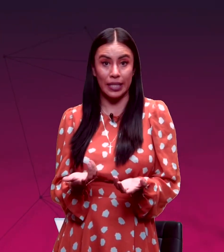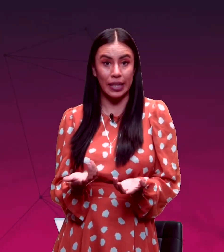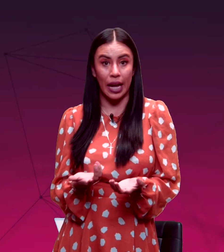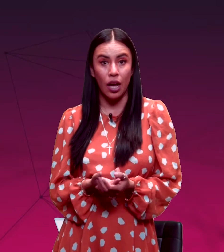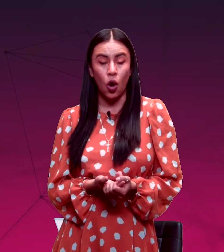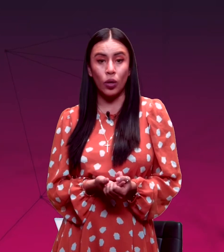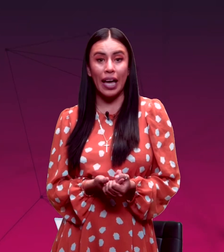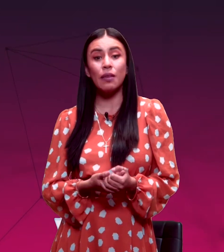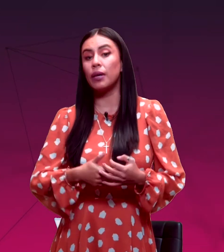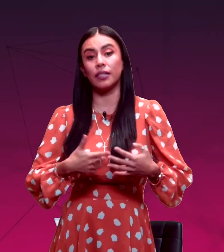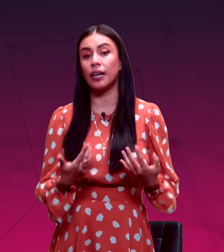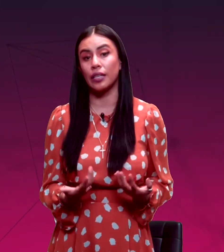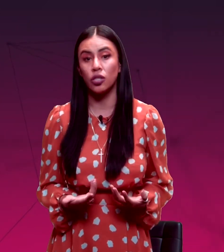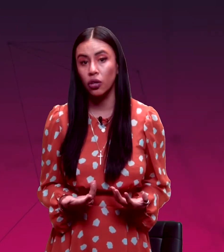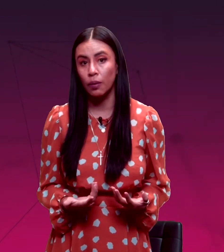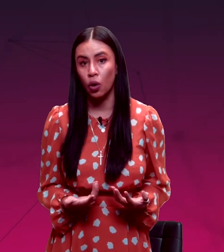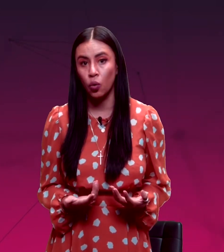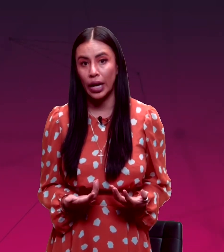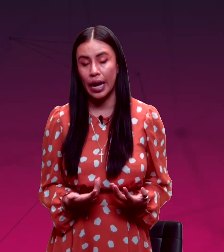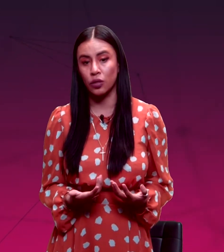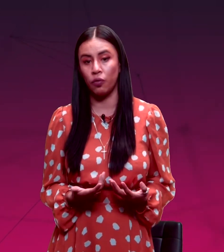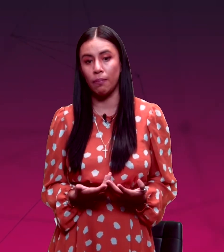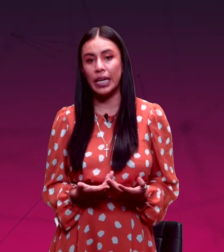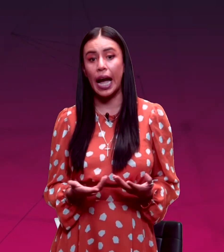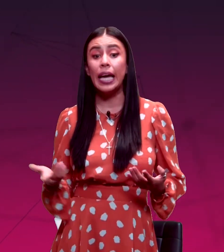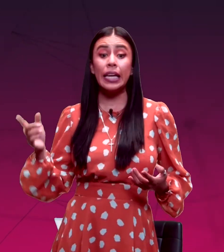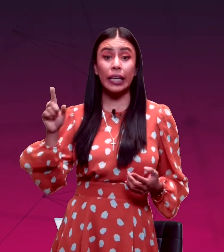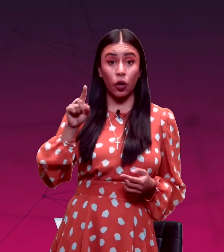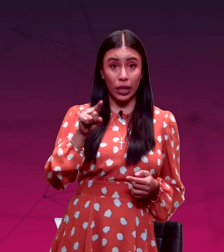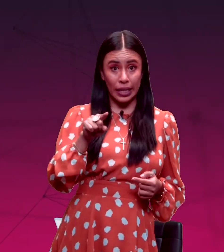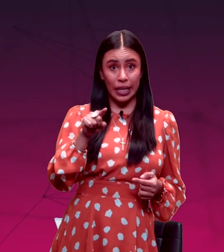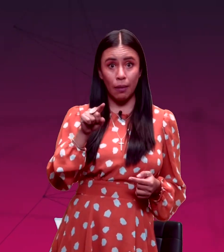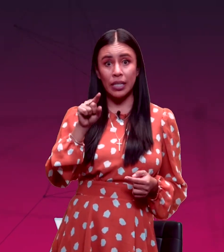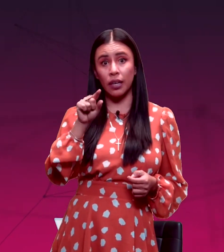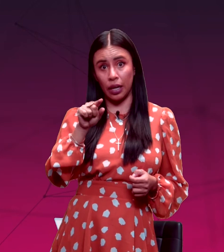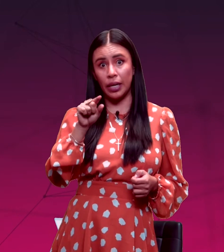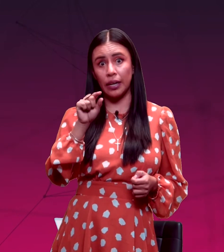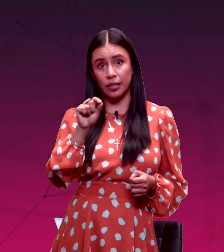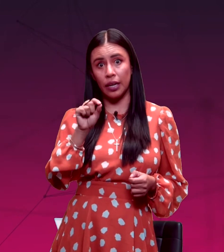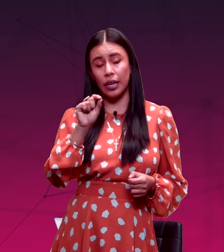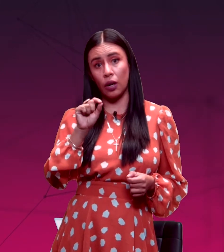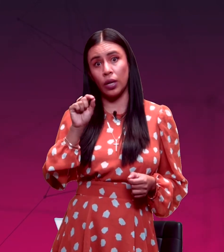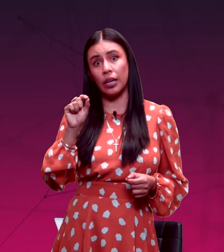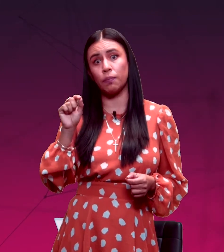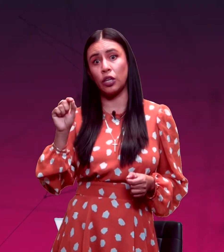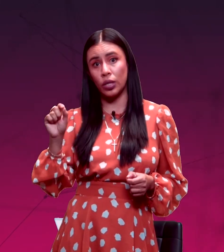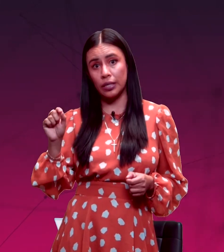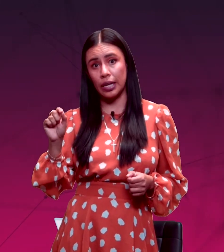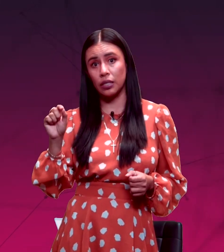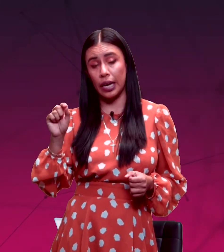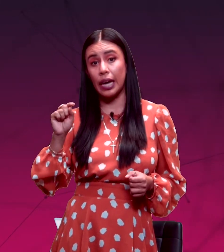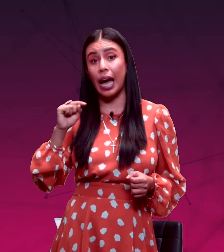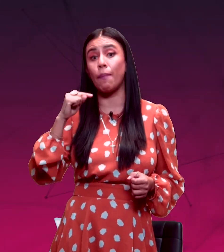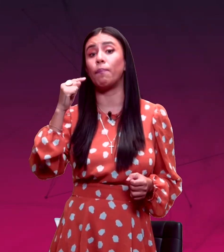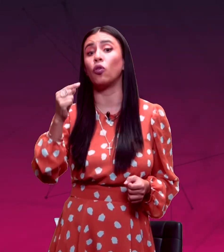se presenta una investigación que involucra a su familia. Y recordarle nada más que Carmen Aristegui era una de las